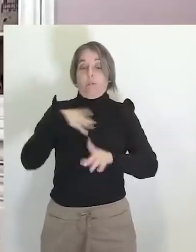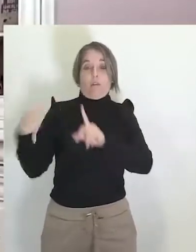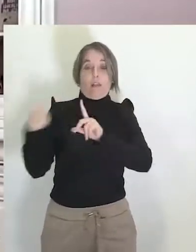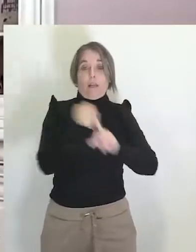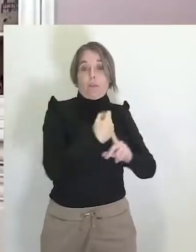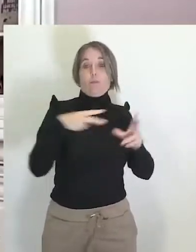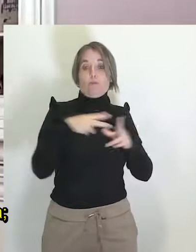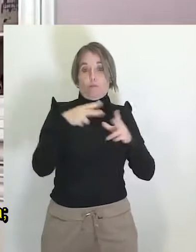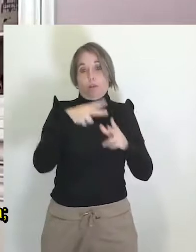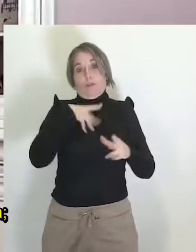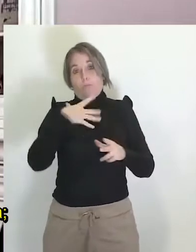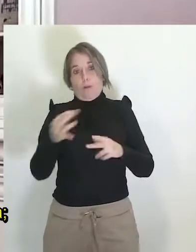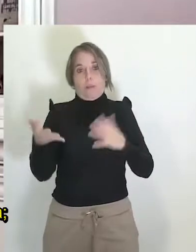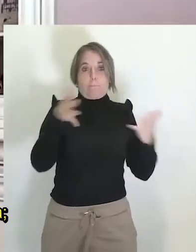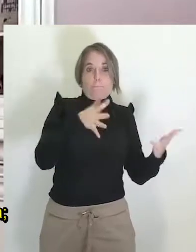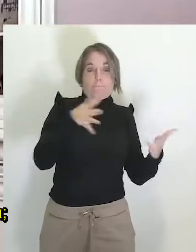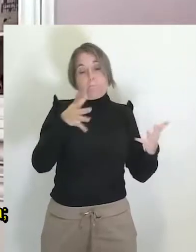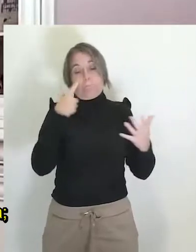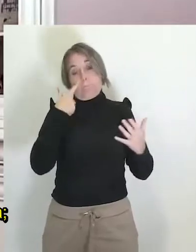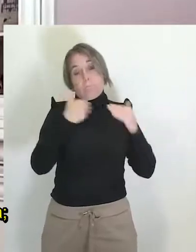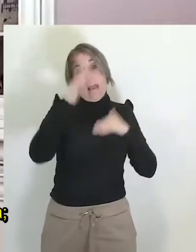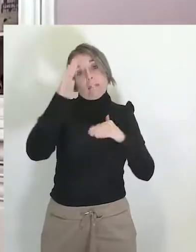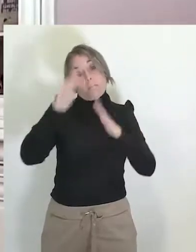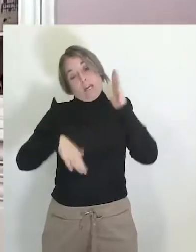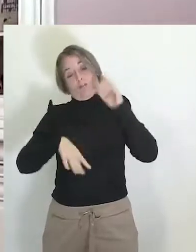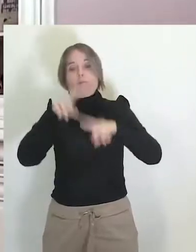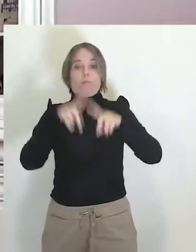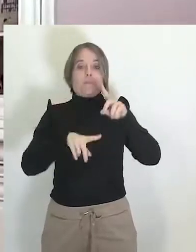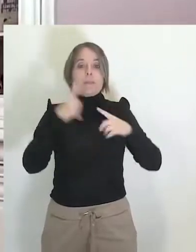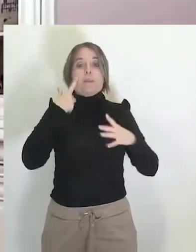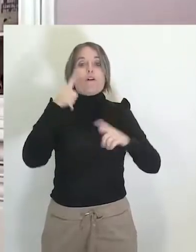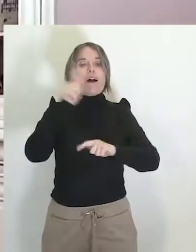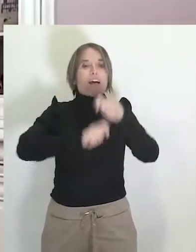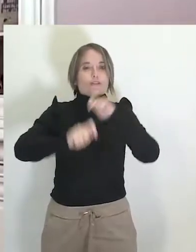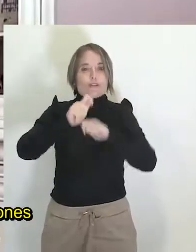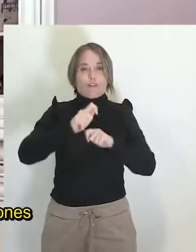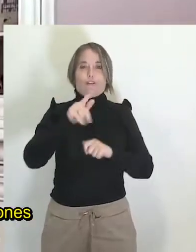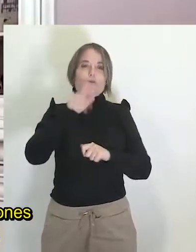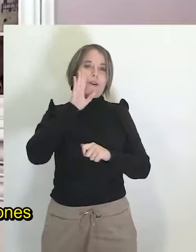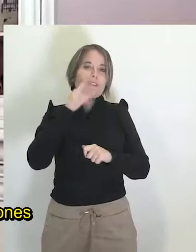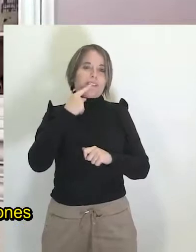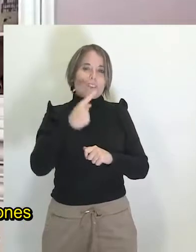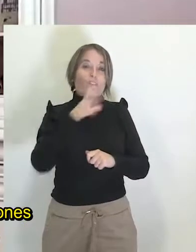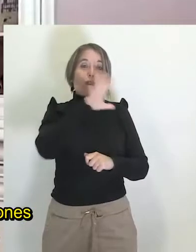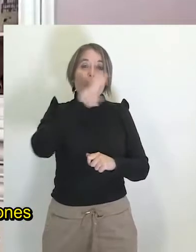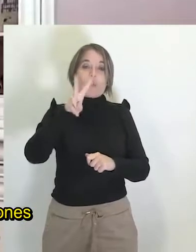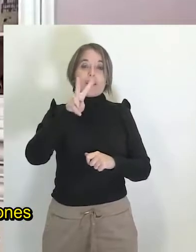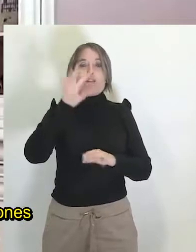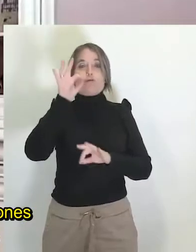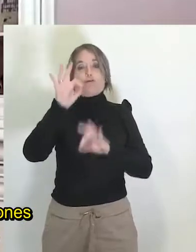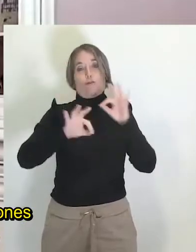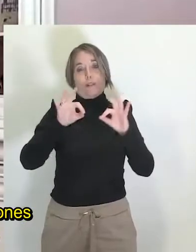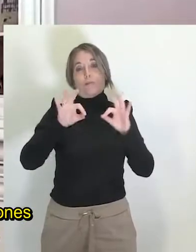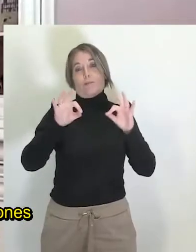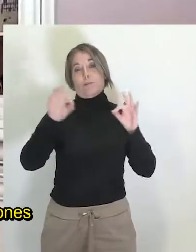puede reprimir a su manera, más o menos, pero de otras asociaciones, has hablado de 52